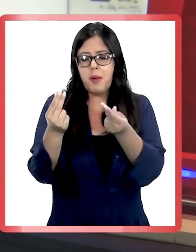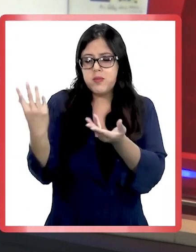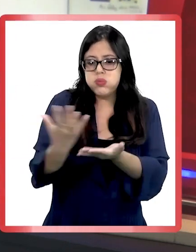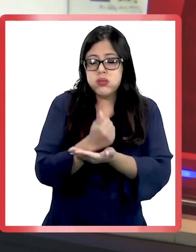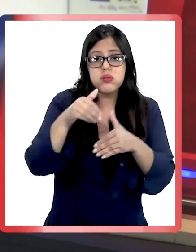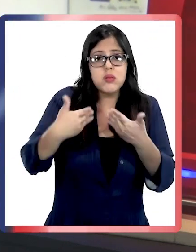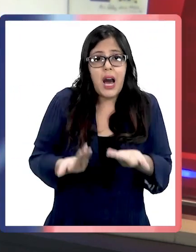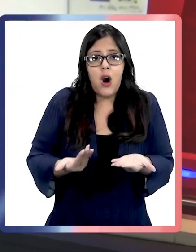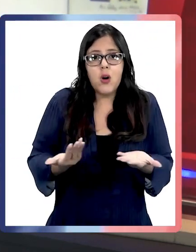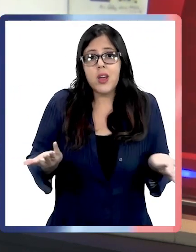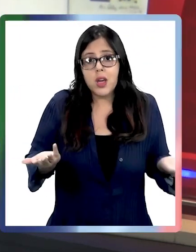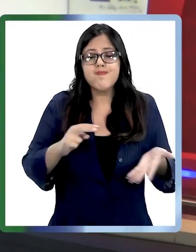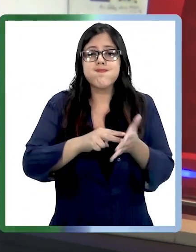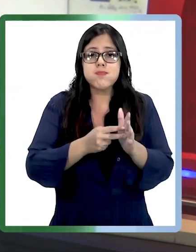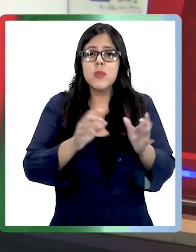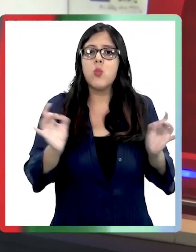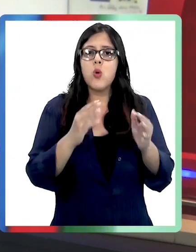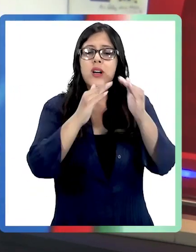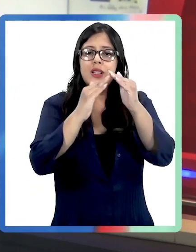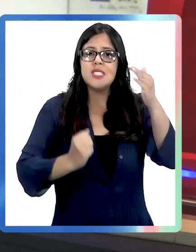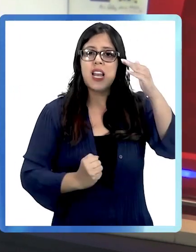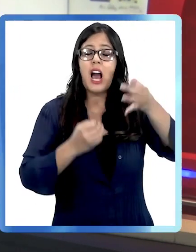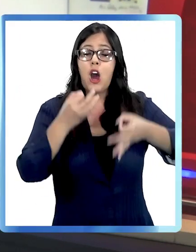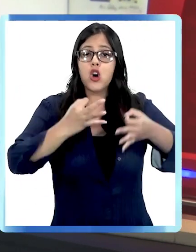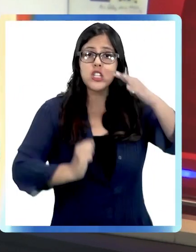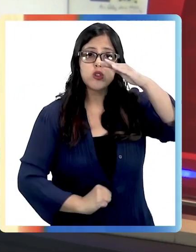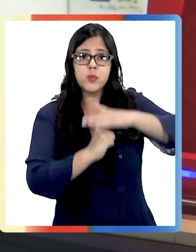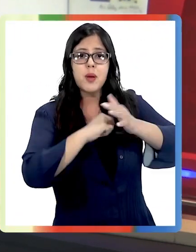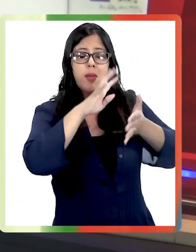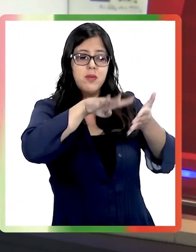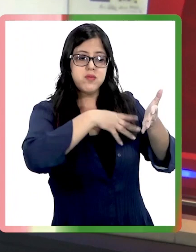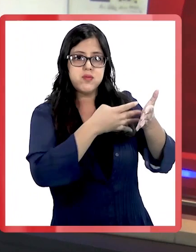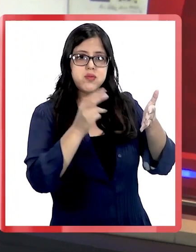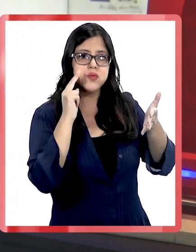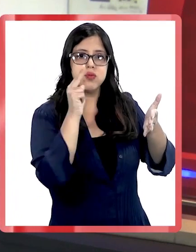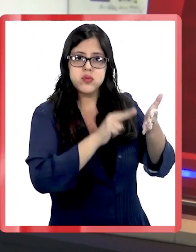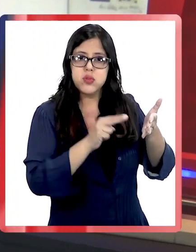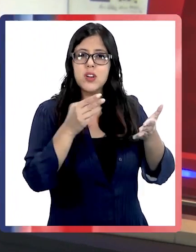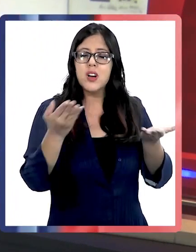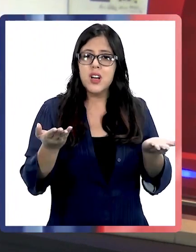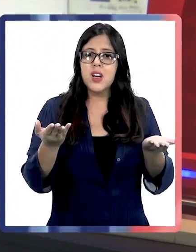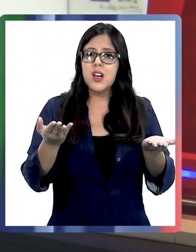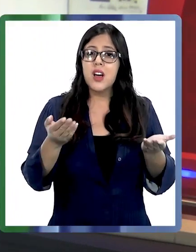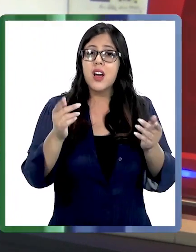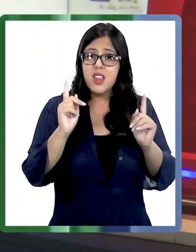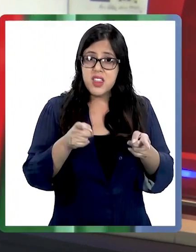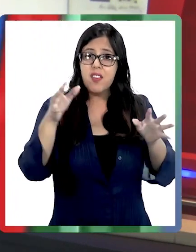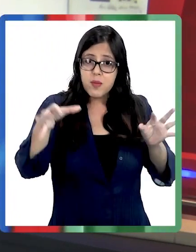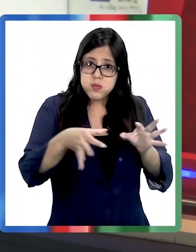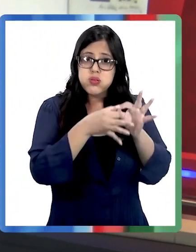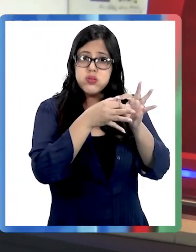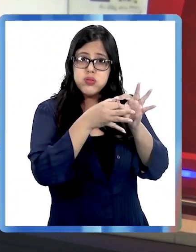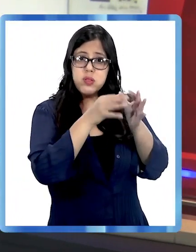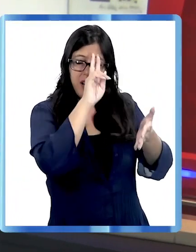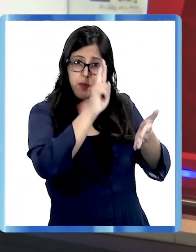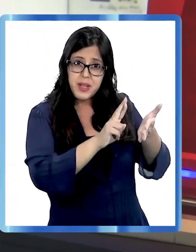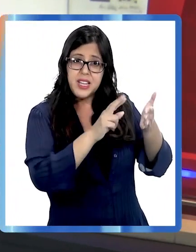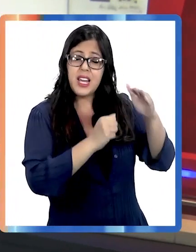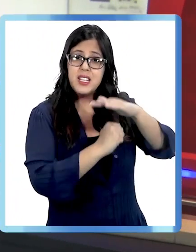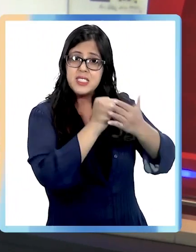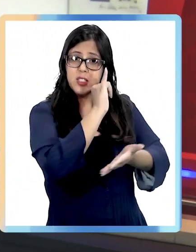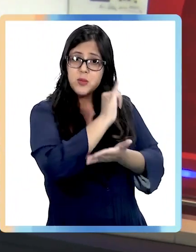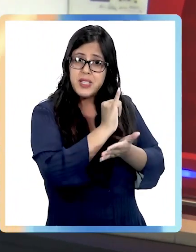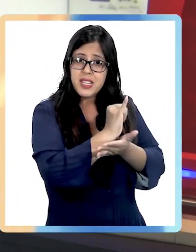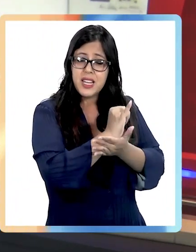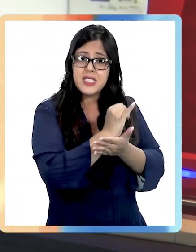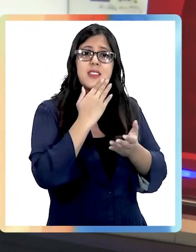ganancias, pero ahora están en tiempo de vacas flacas y la Corte Suprema ha establecido una especie de rayado de cancha. Les ha dicho ustedes tienen que ceñirse a la tabla de factores de la Superintendencia